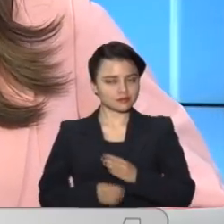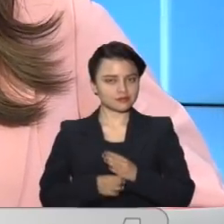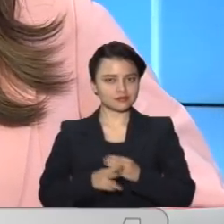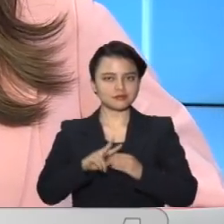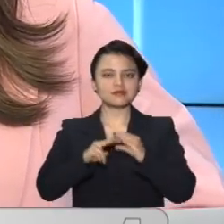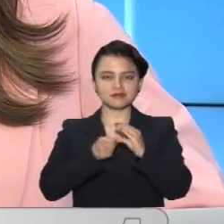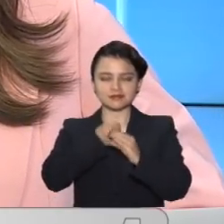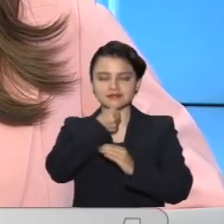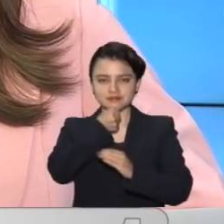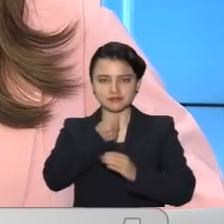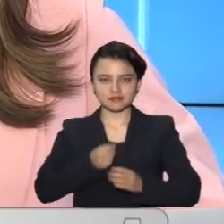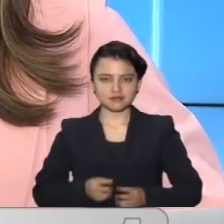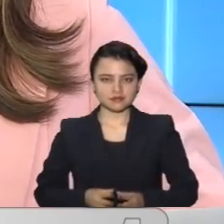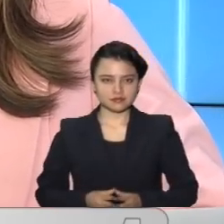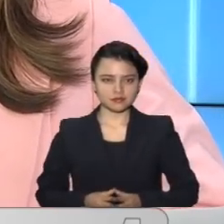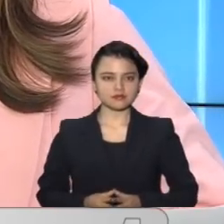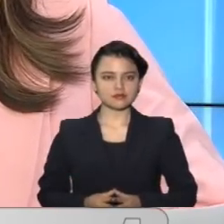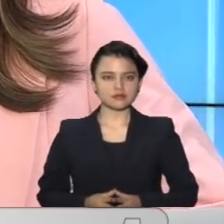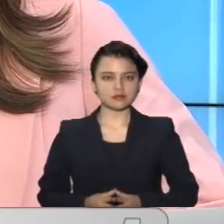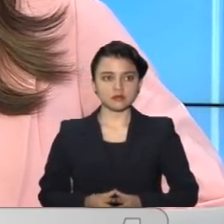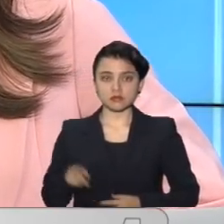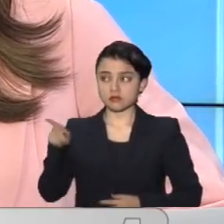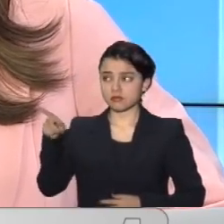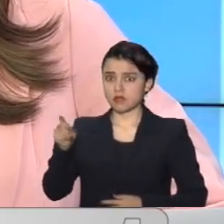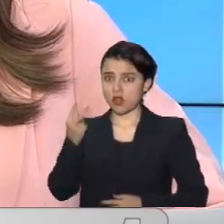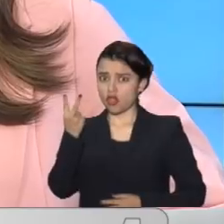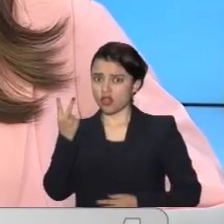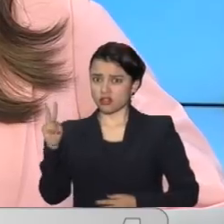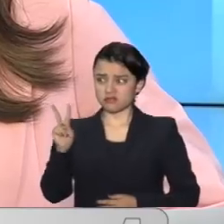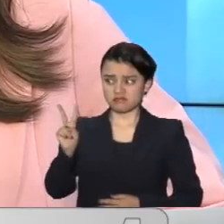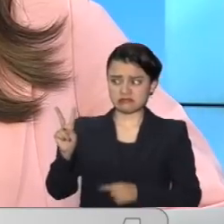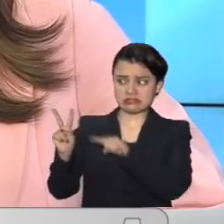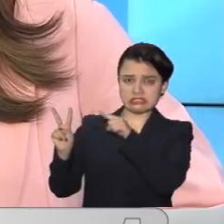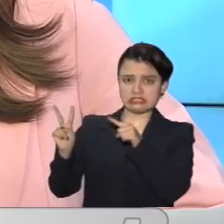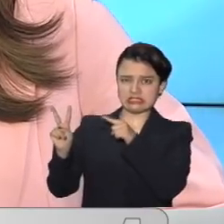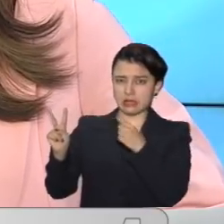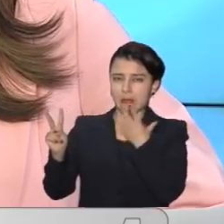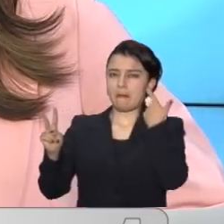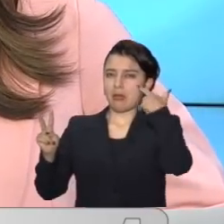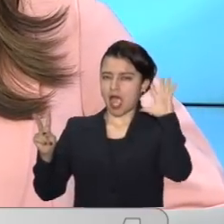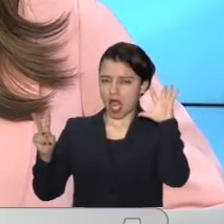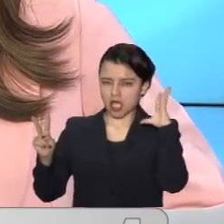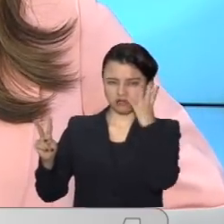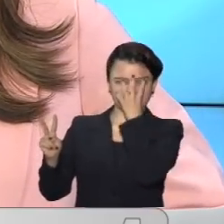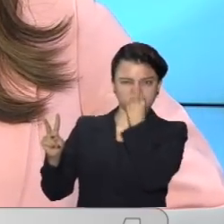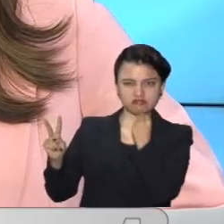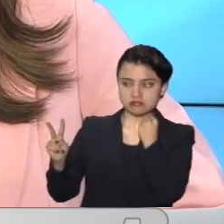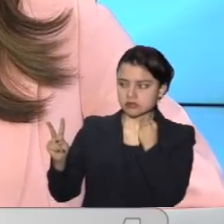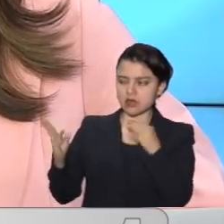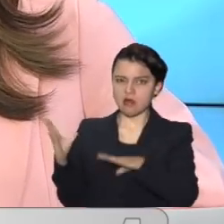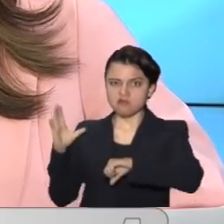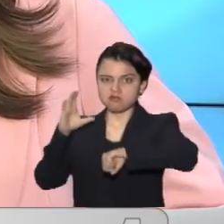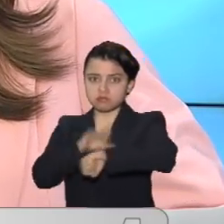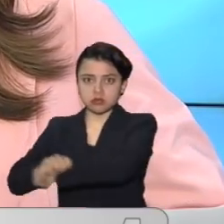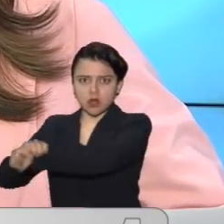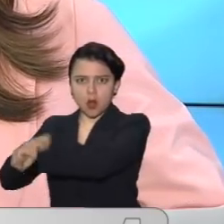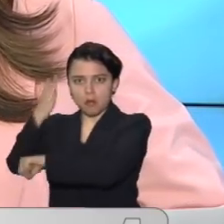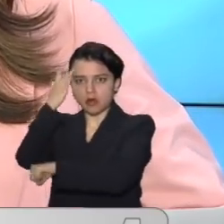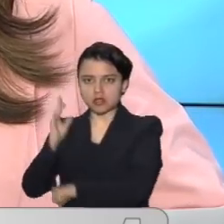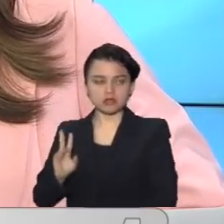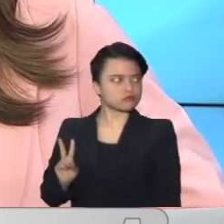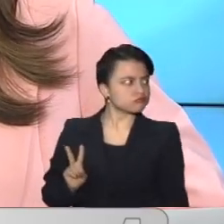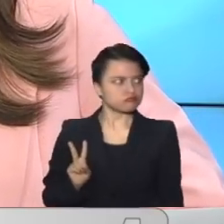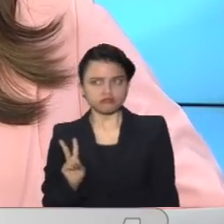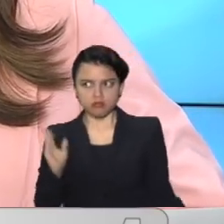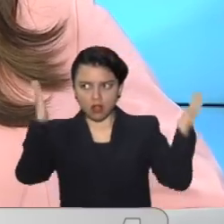Seguimos en Noticentro 1 CMI. Capturados dos presuntos integrantes del Clan del Golfo en Cartagena cuando transportaban 100 kilos